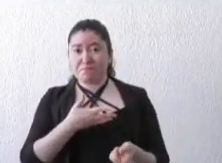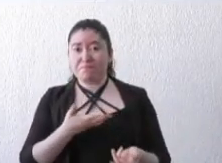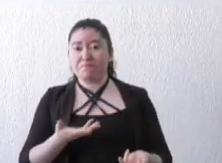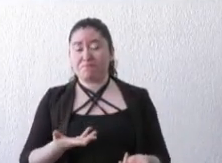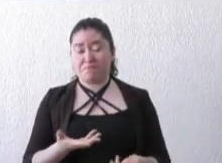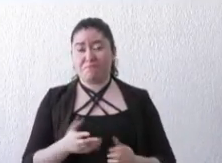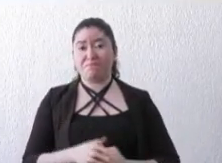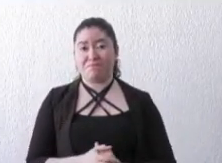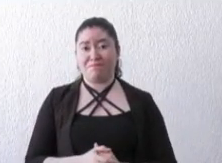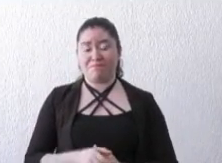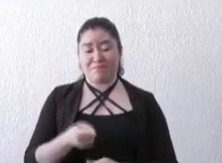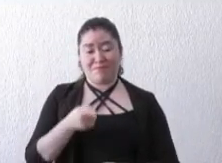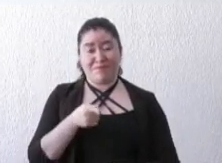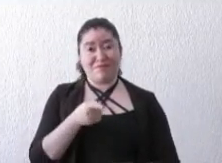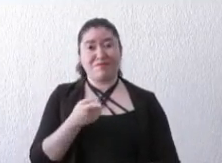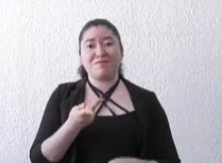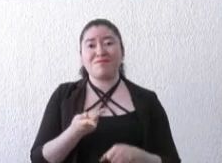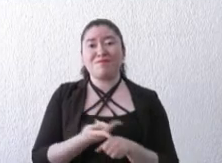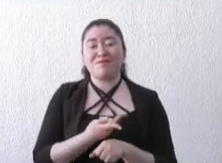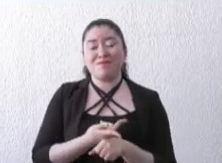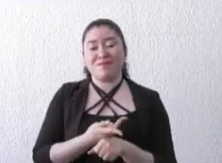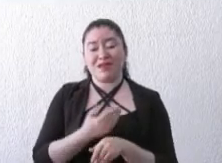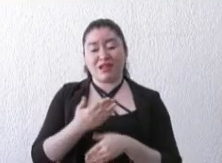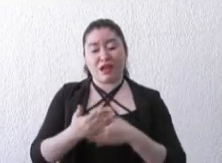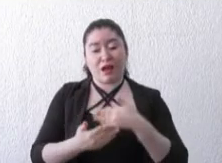lo mejor está por venir.